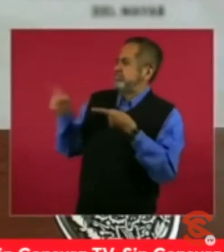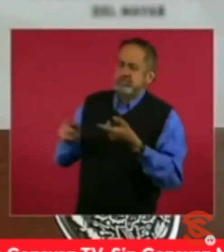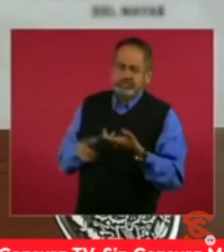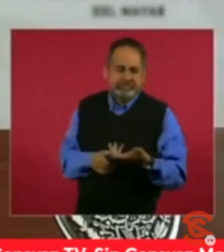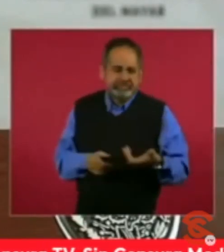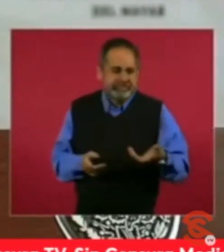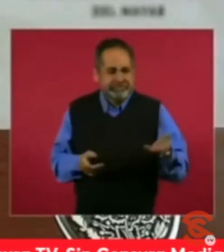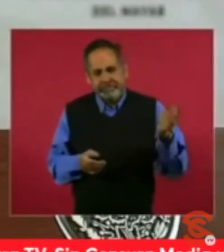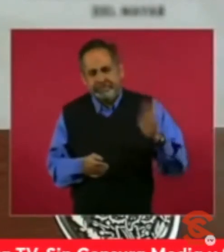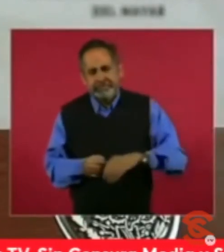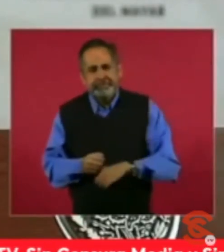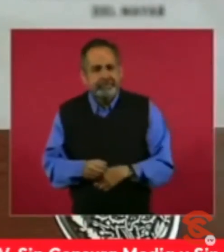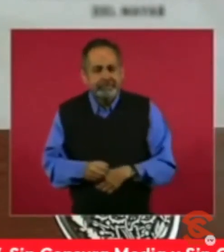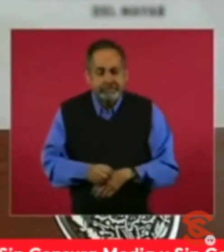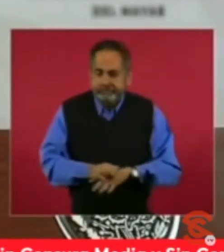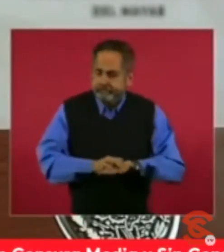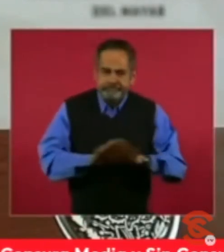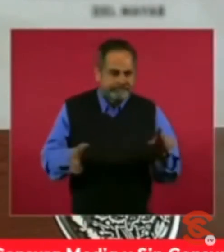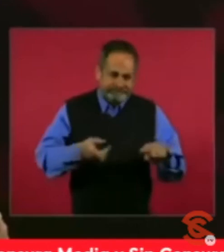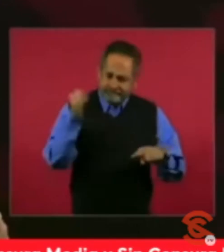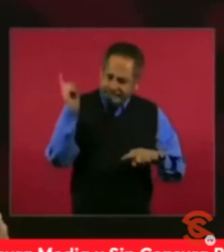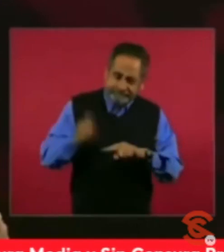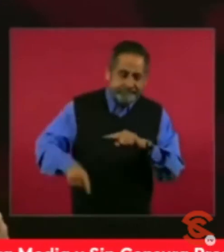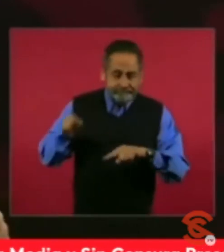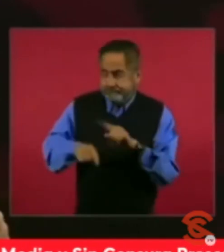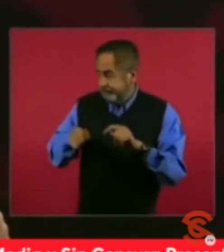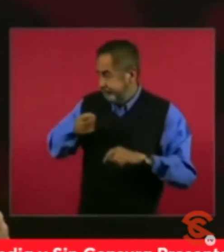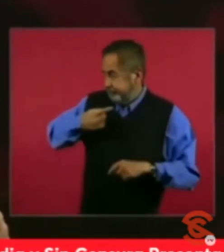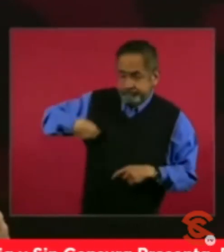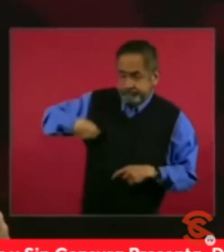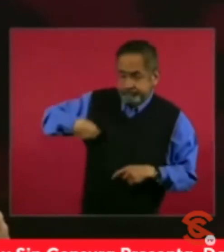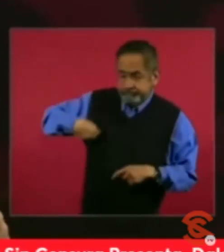Pero ya limpiamos.